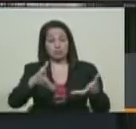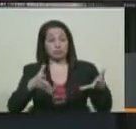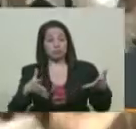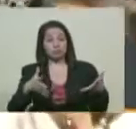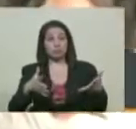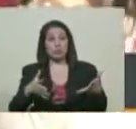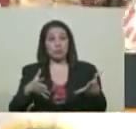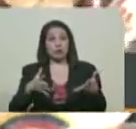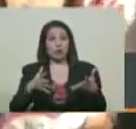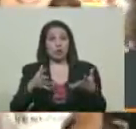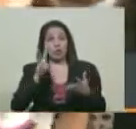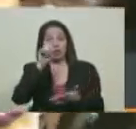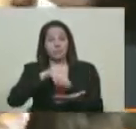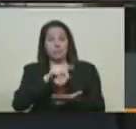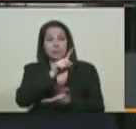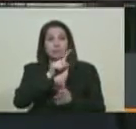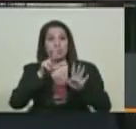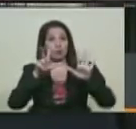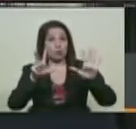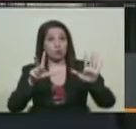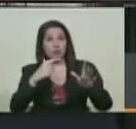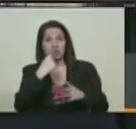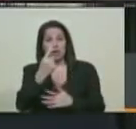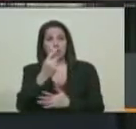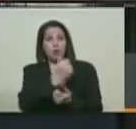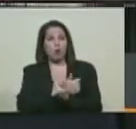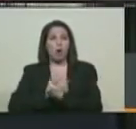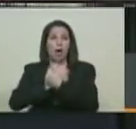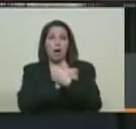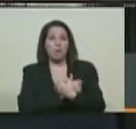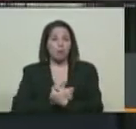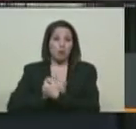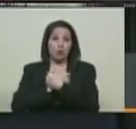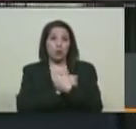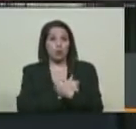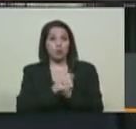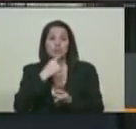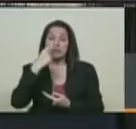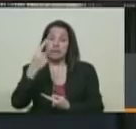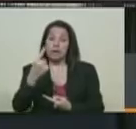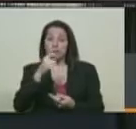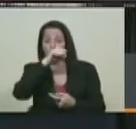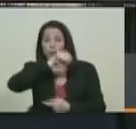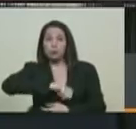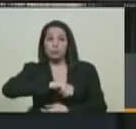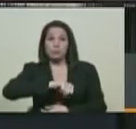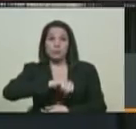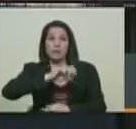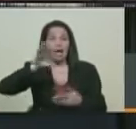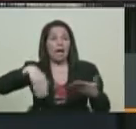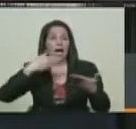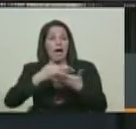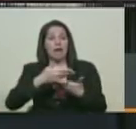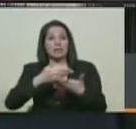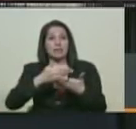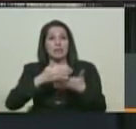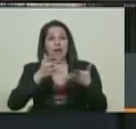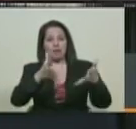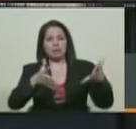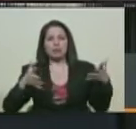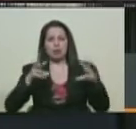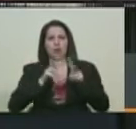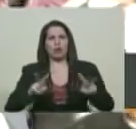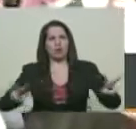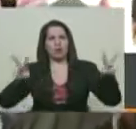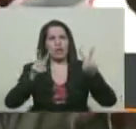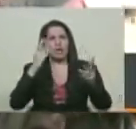2018! Y digamos con amor, digamos con pasión, ¡hasta la victoria siempre,